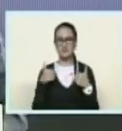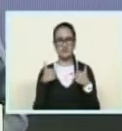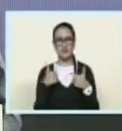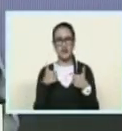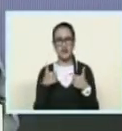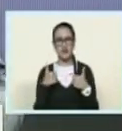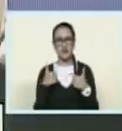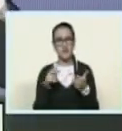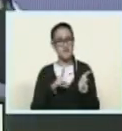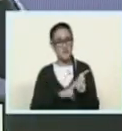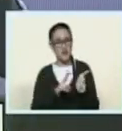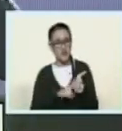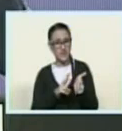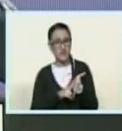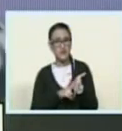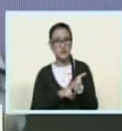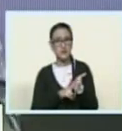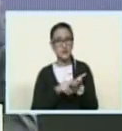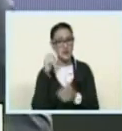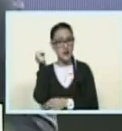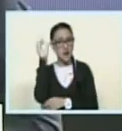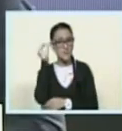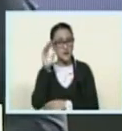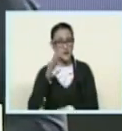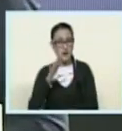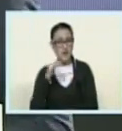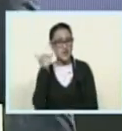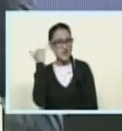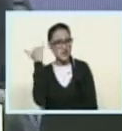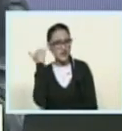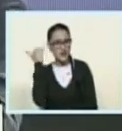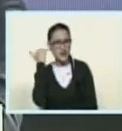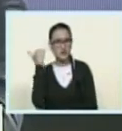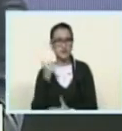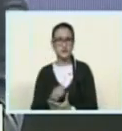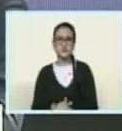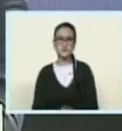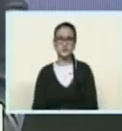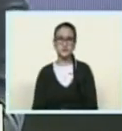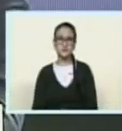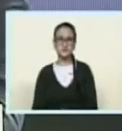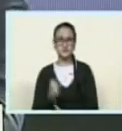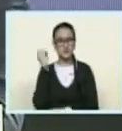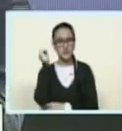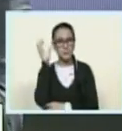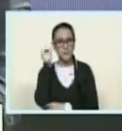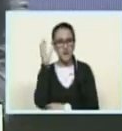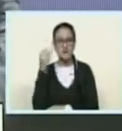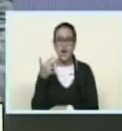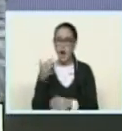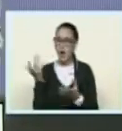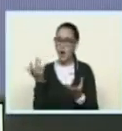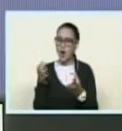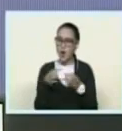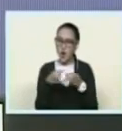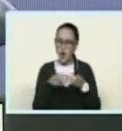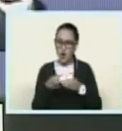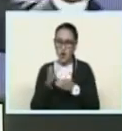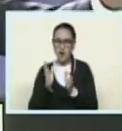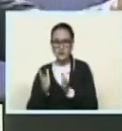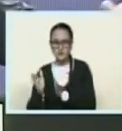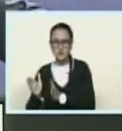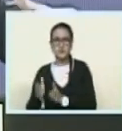la verdad, una campaña de ideas, una campaña con organización. Yo